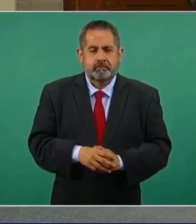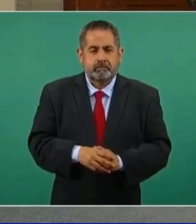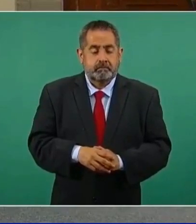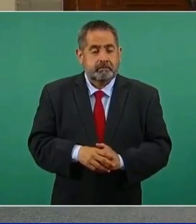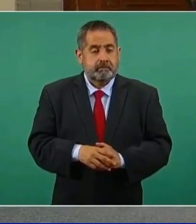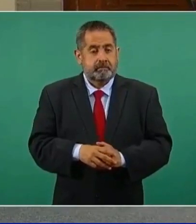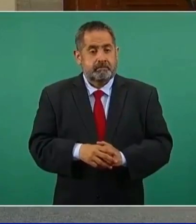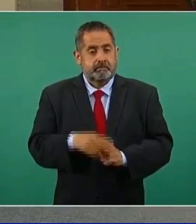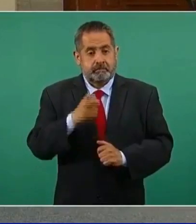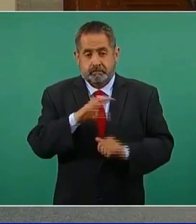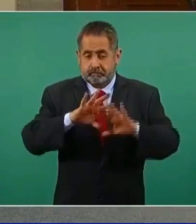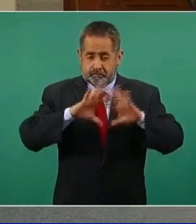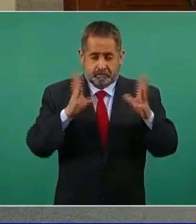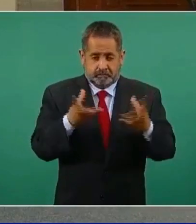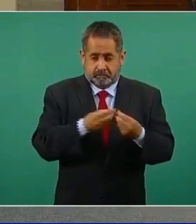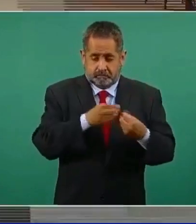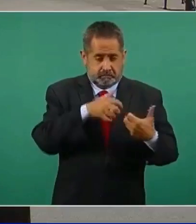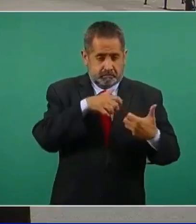Este es de total